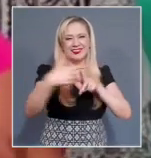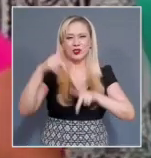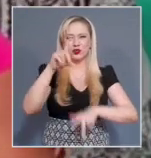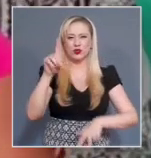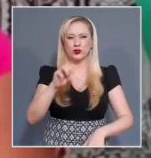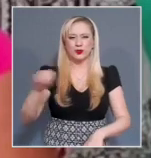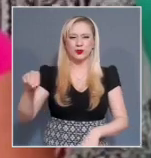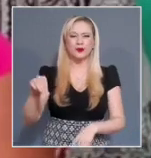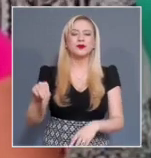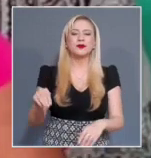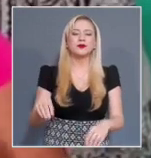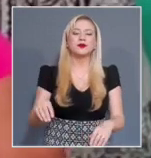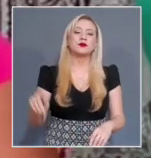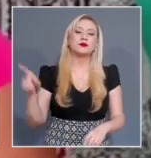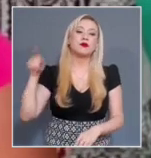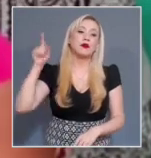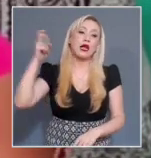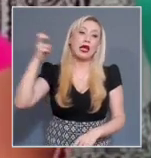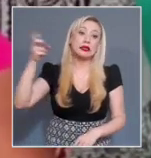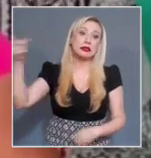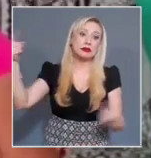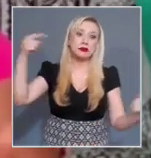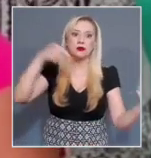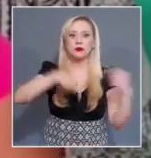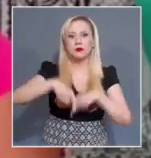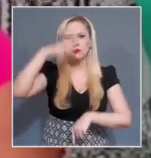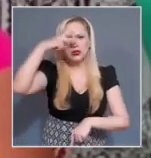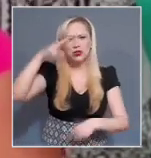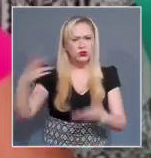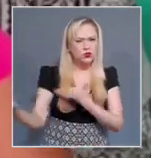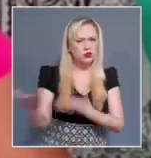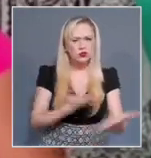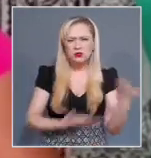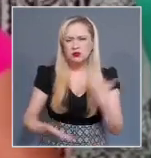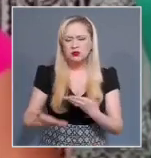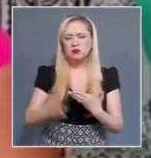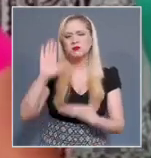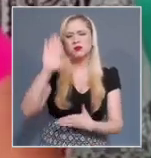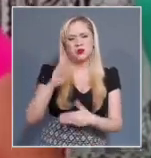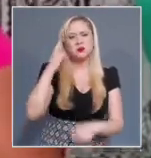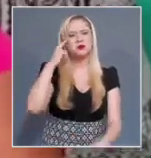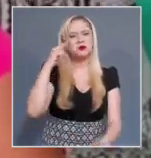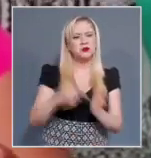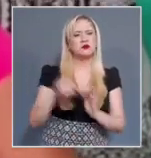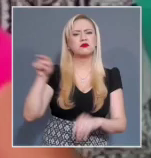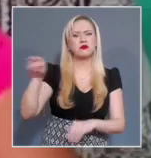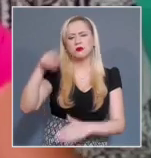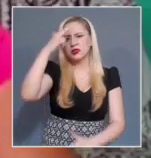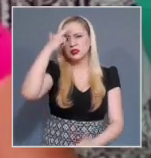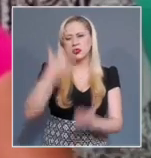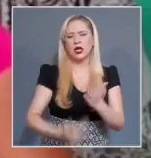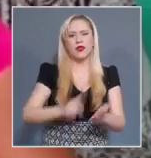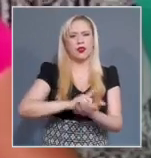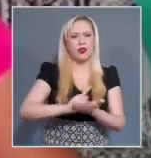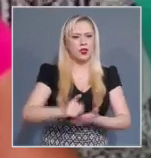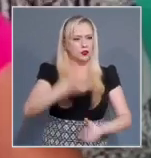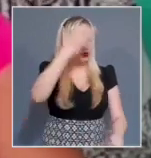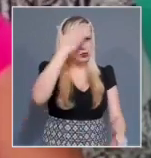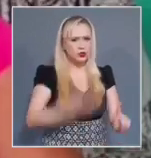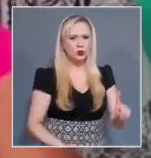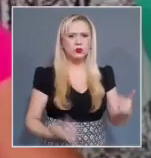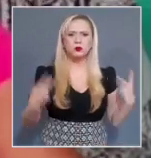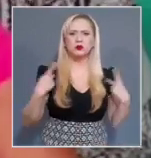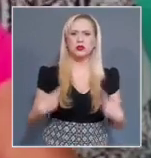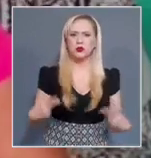Corte deberá definir y analizar la responsabilidad del Estado por la violación de los derechos a la integridad personal, a las garantías